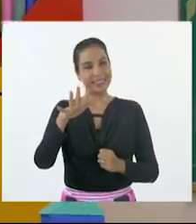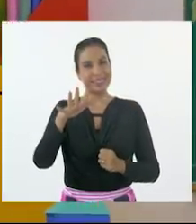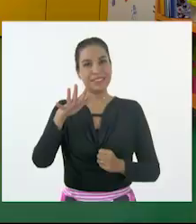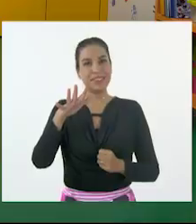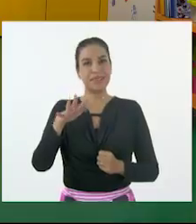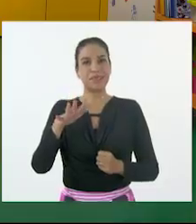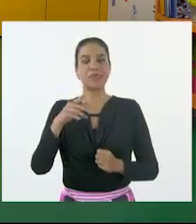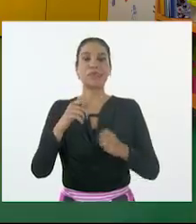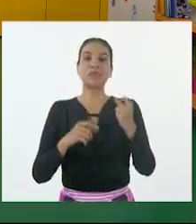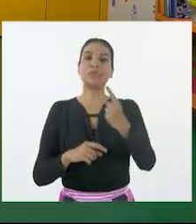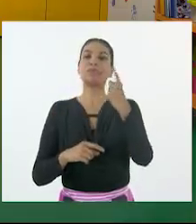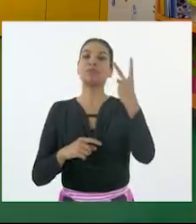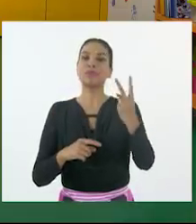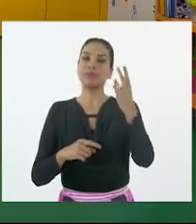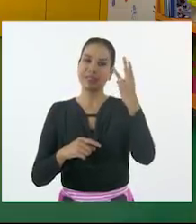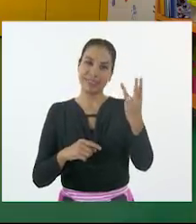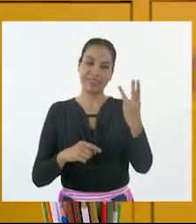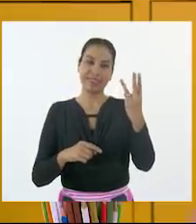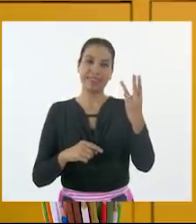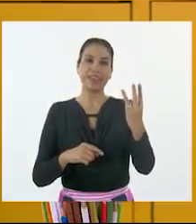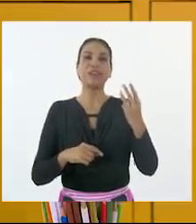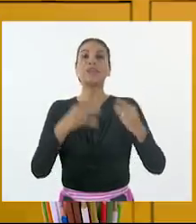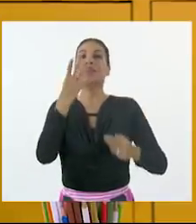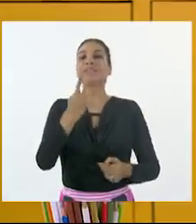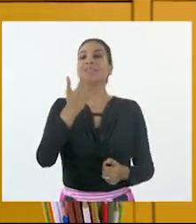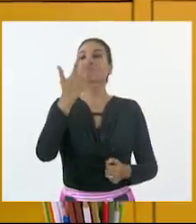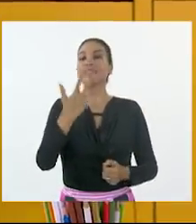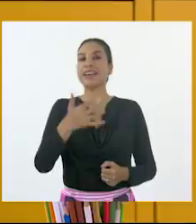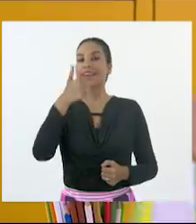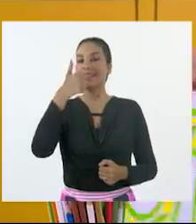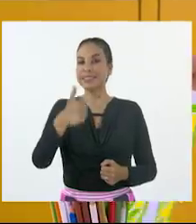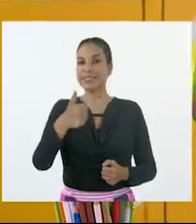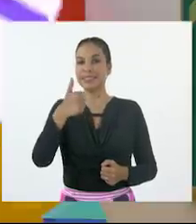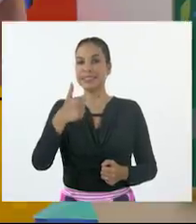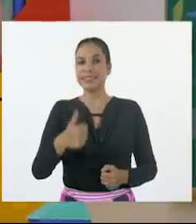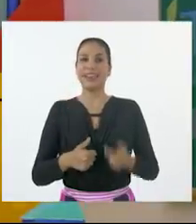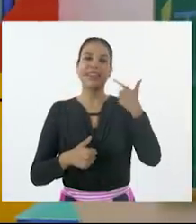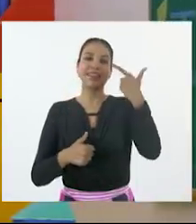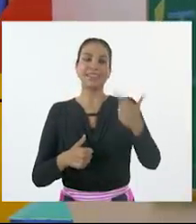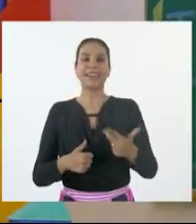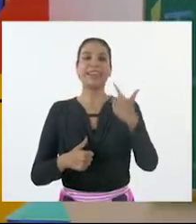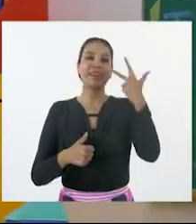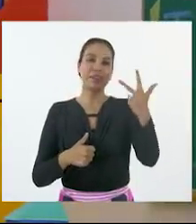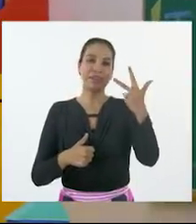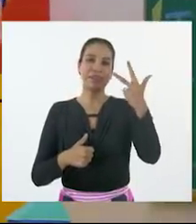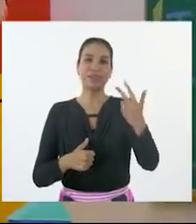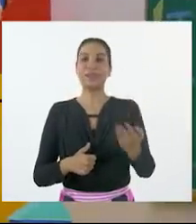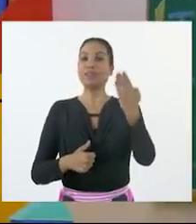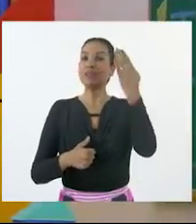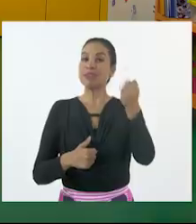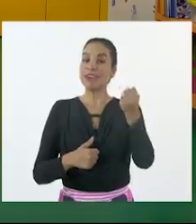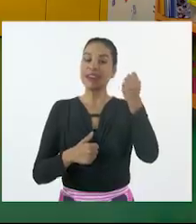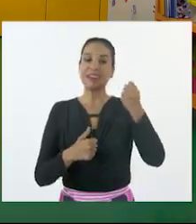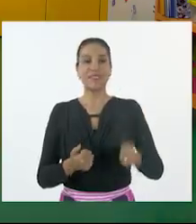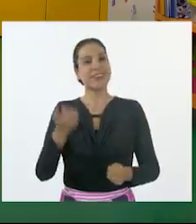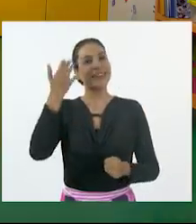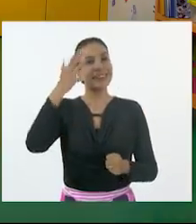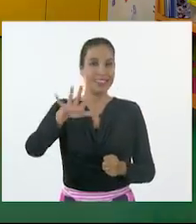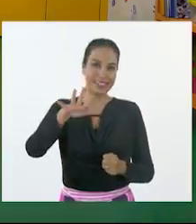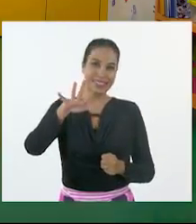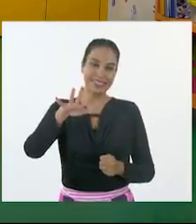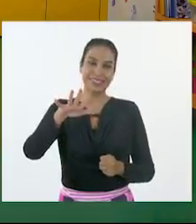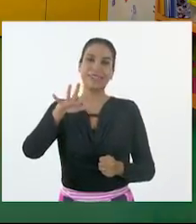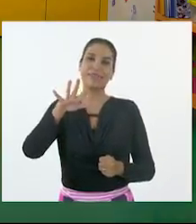diez. Uno, dos y tres, cuatro, cinco, seis, siete, ocho, nueve